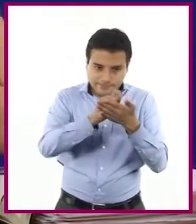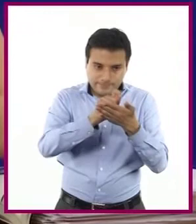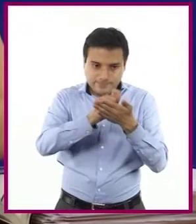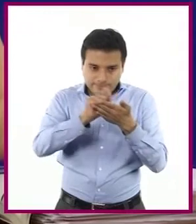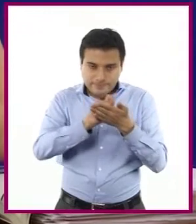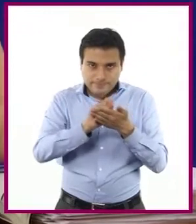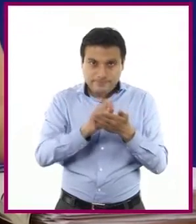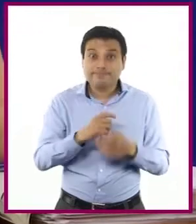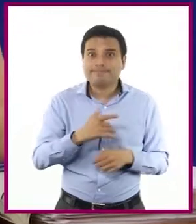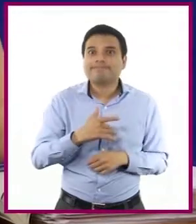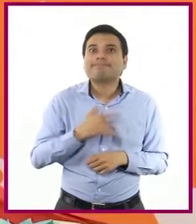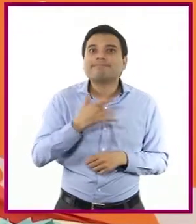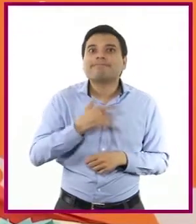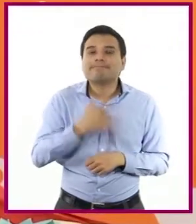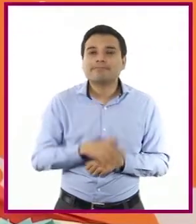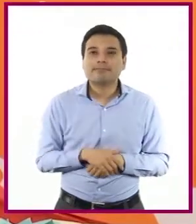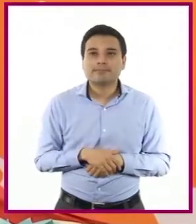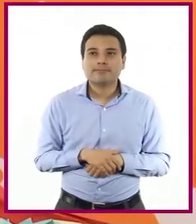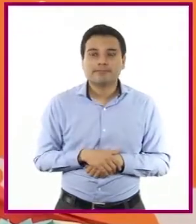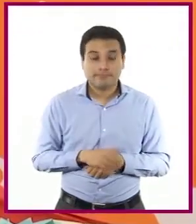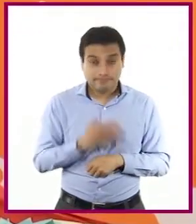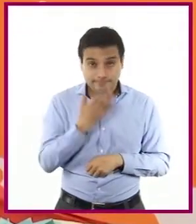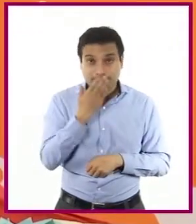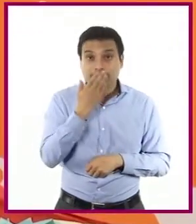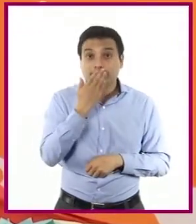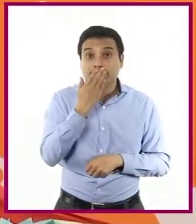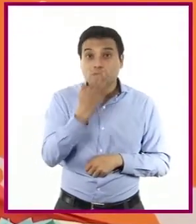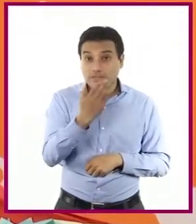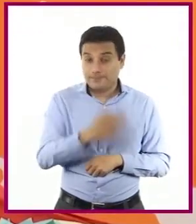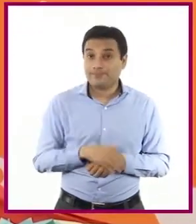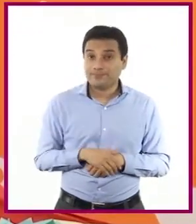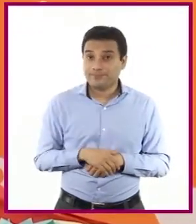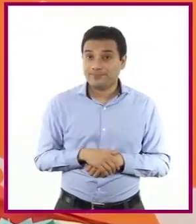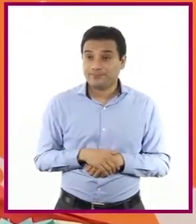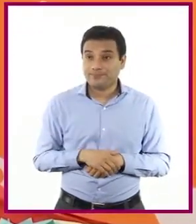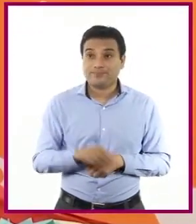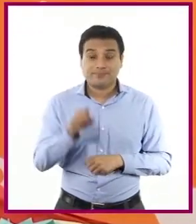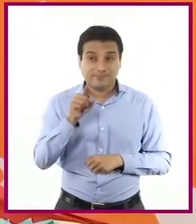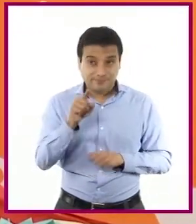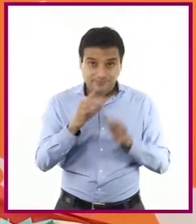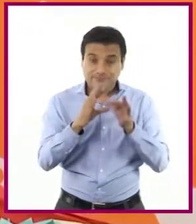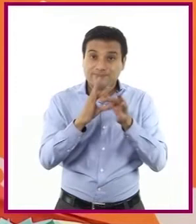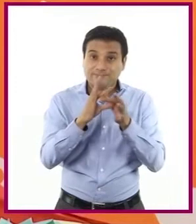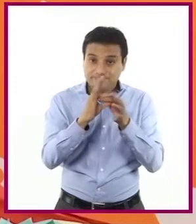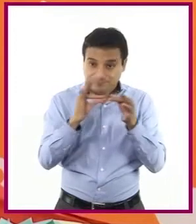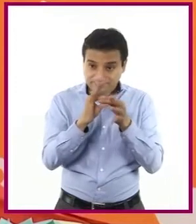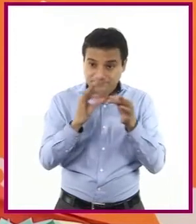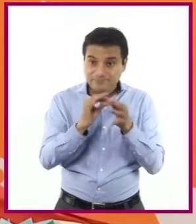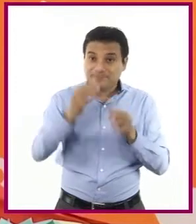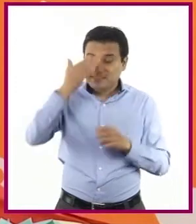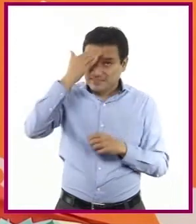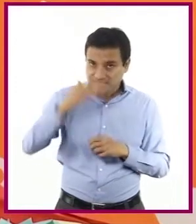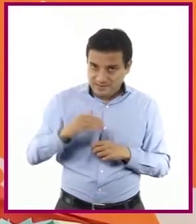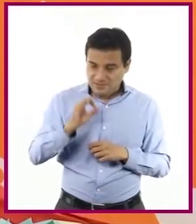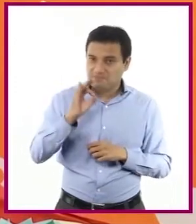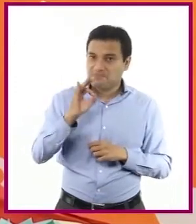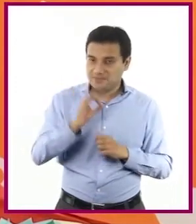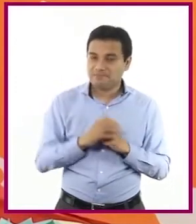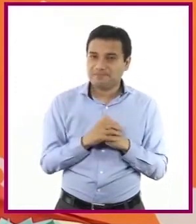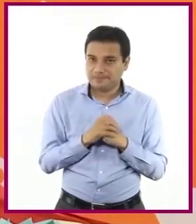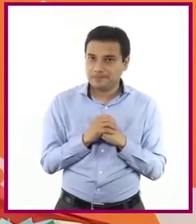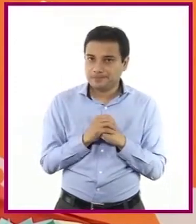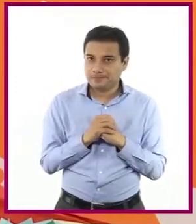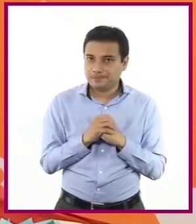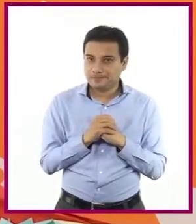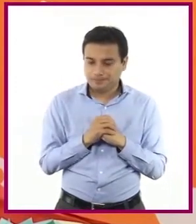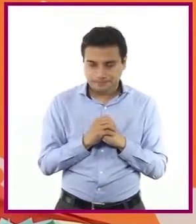parece mi estrategia, profesora? Veo que tienes una idea general sobre los pasos iniciales a seguir.